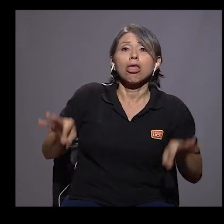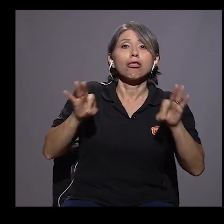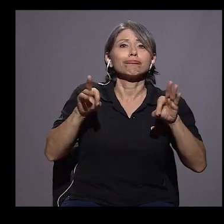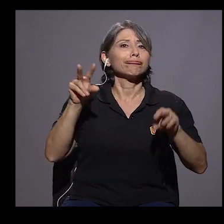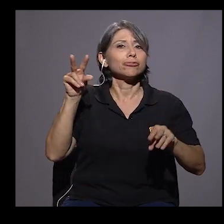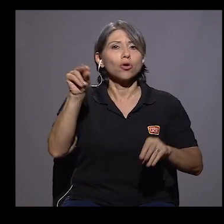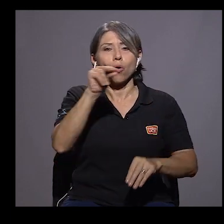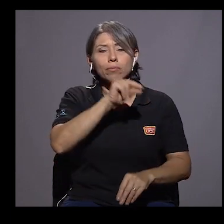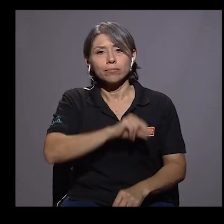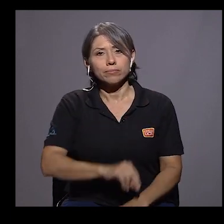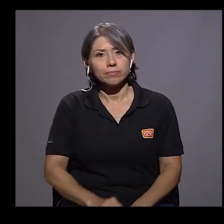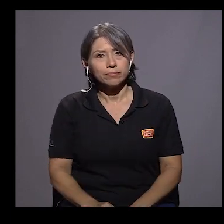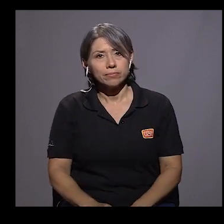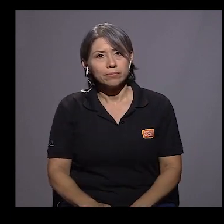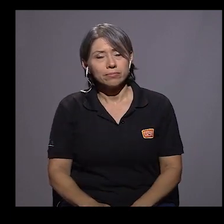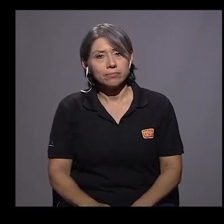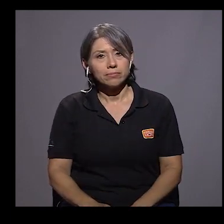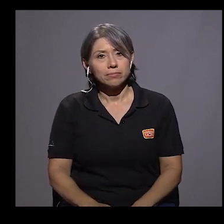No.